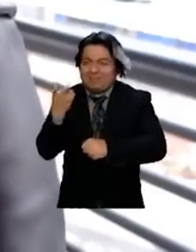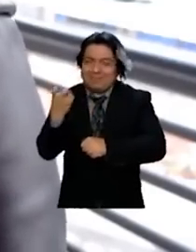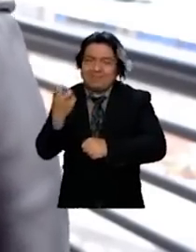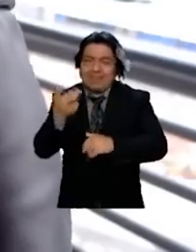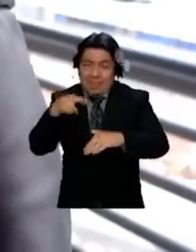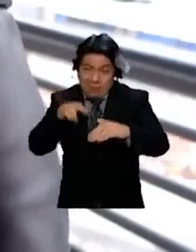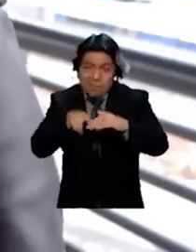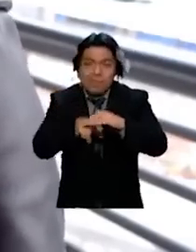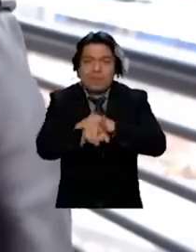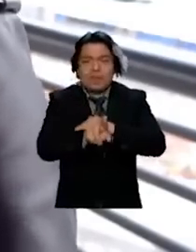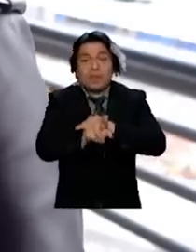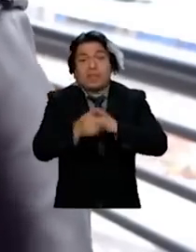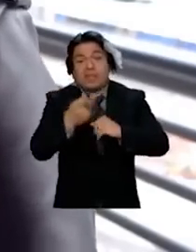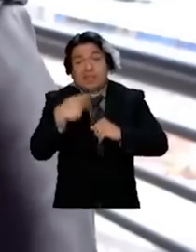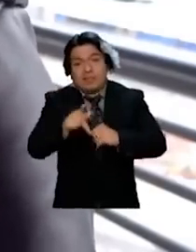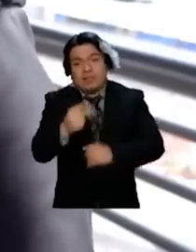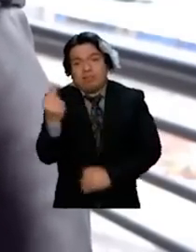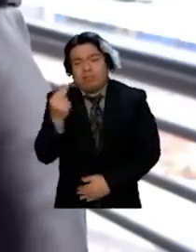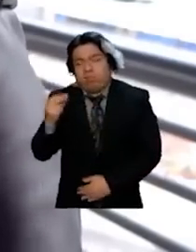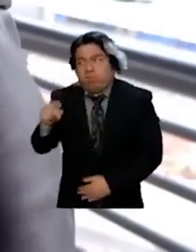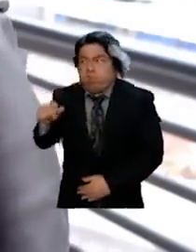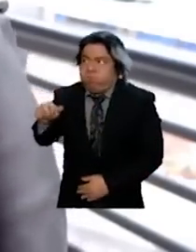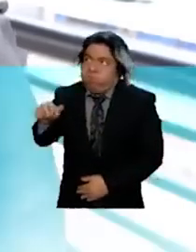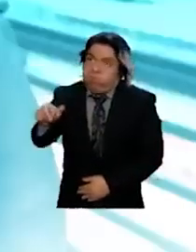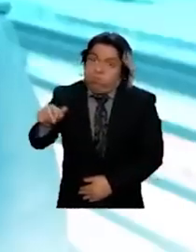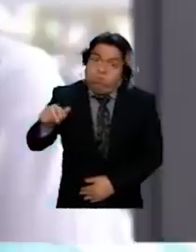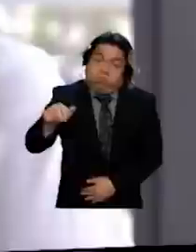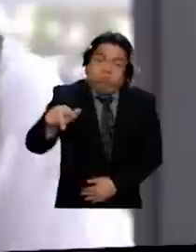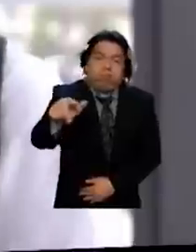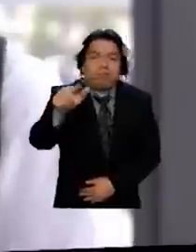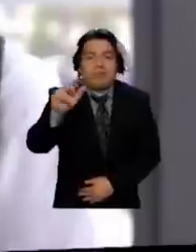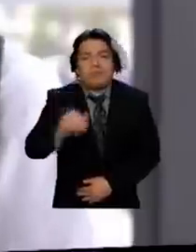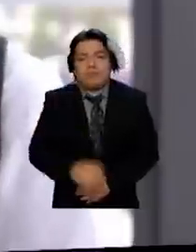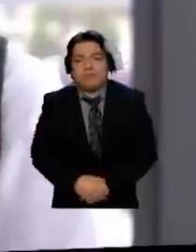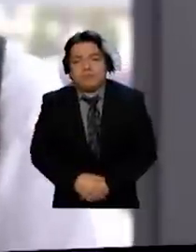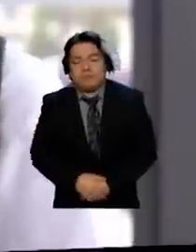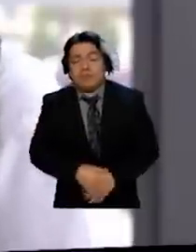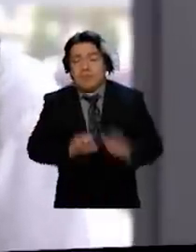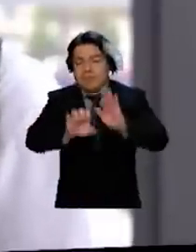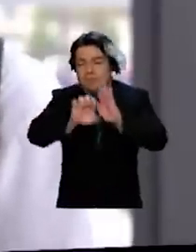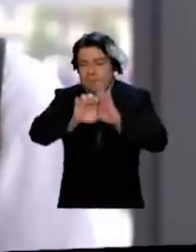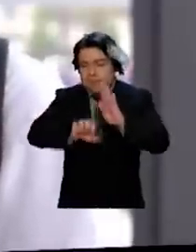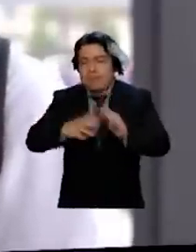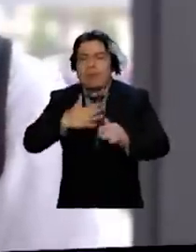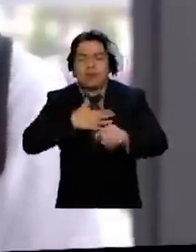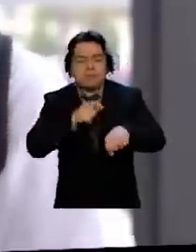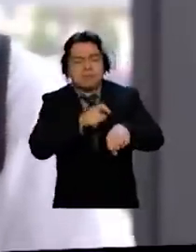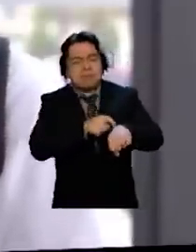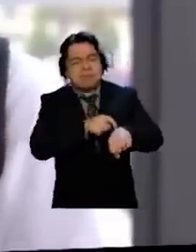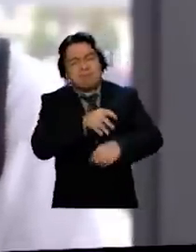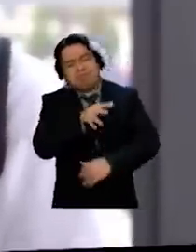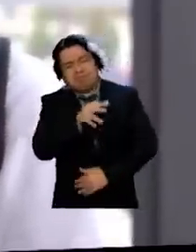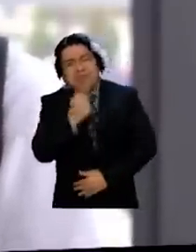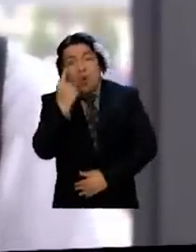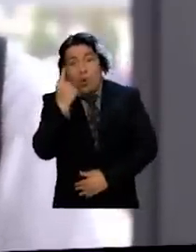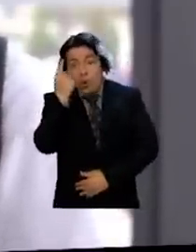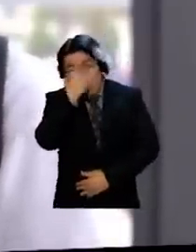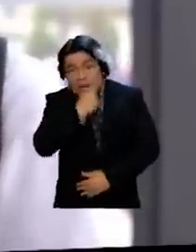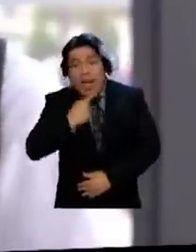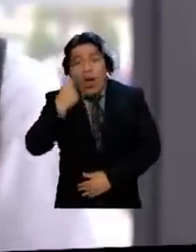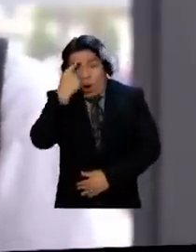justamente el metro, pero sí tengo que caminar todavía. Porque por ejemplo yo me hago como una hora y